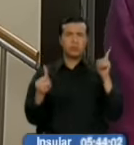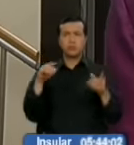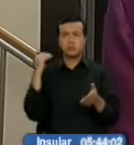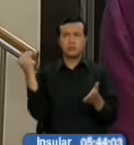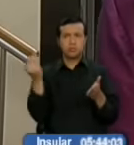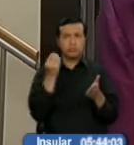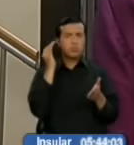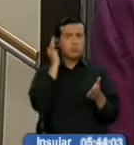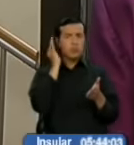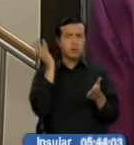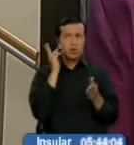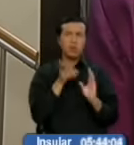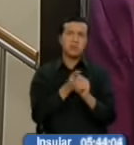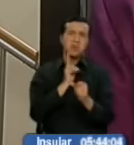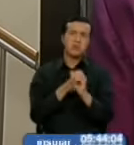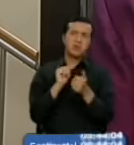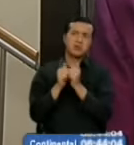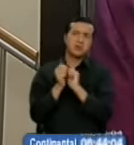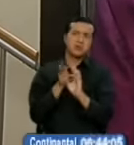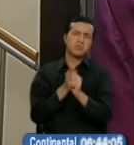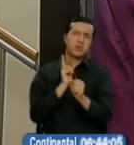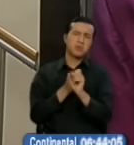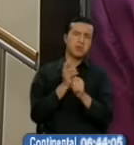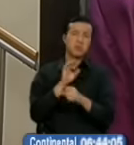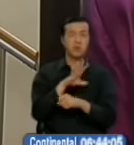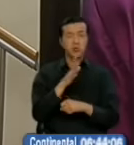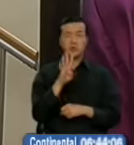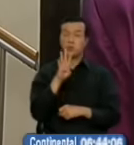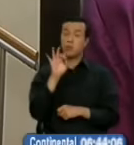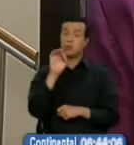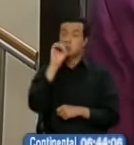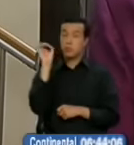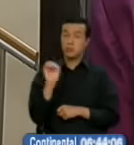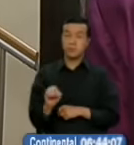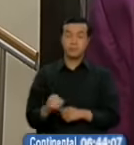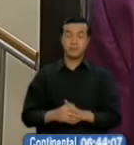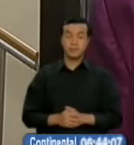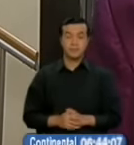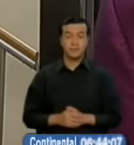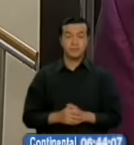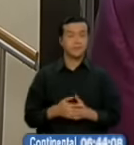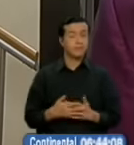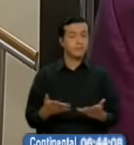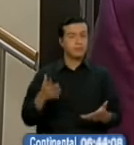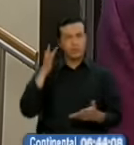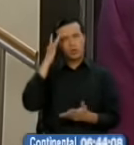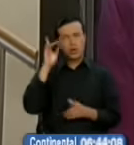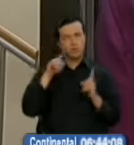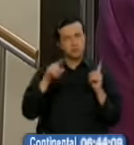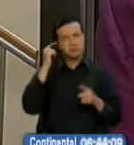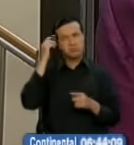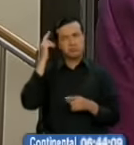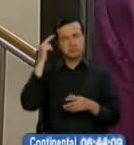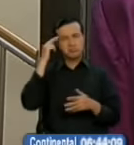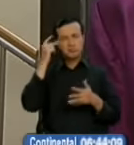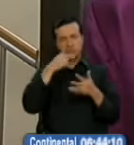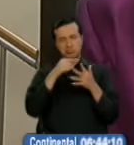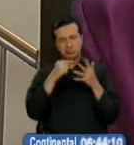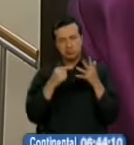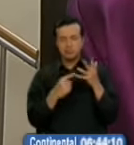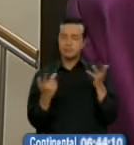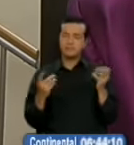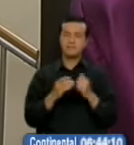adolescentes desertan del deporte hasta en un 49%. Y esto, bueno, es por distintas razones. Entonces tenemos